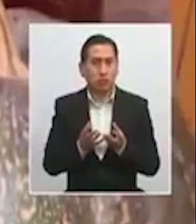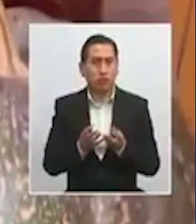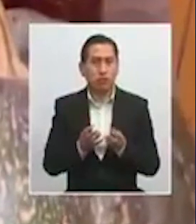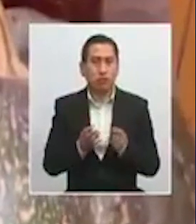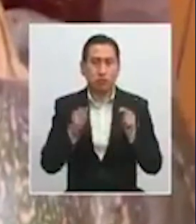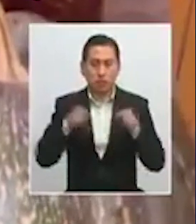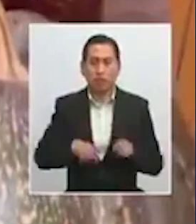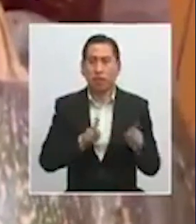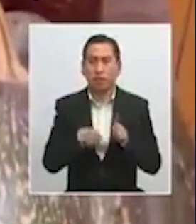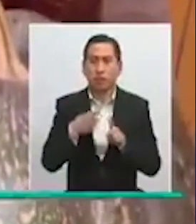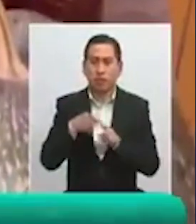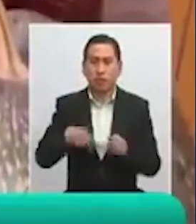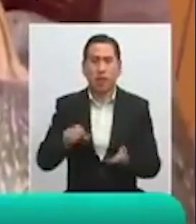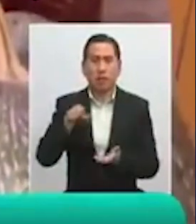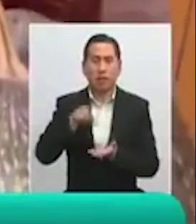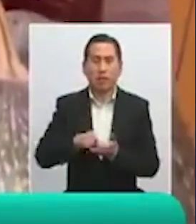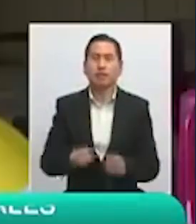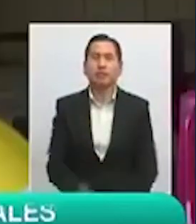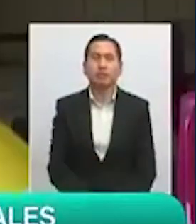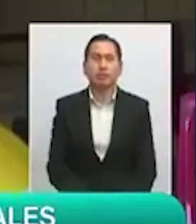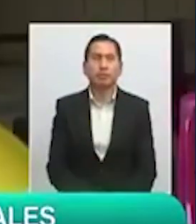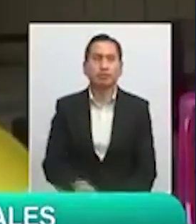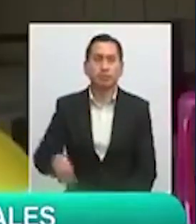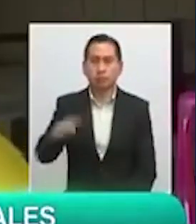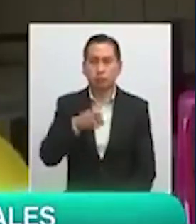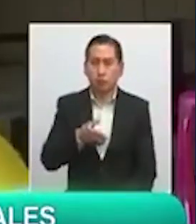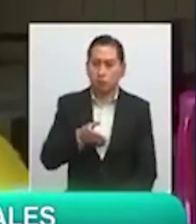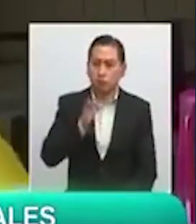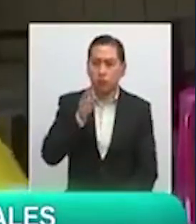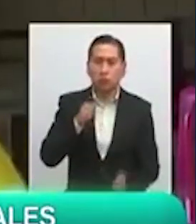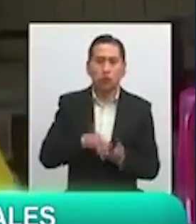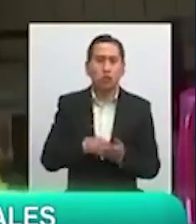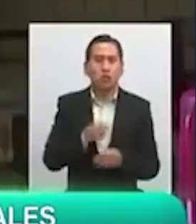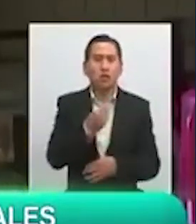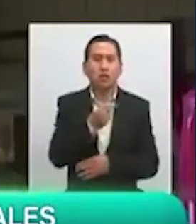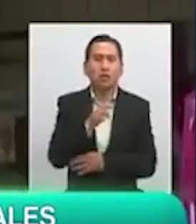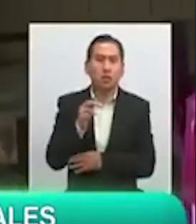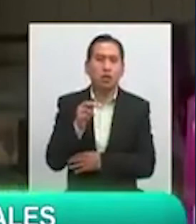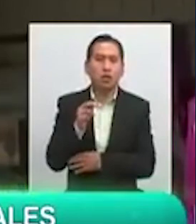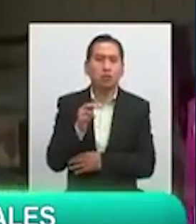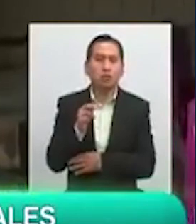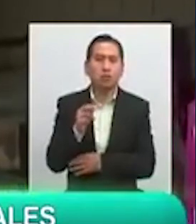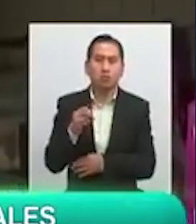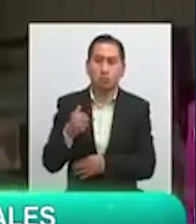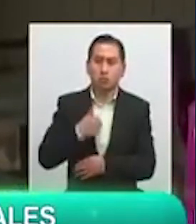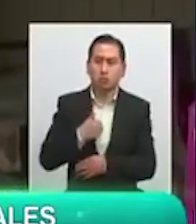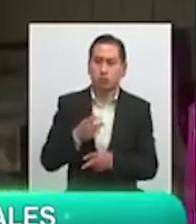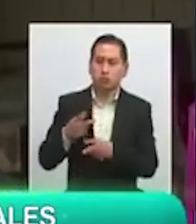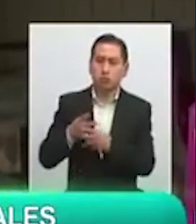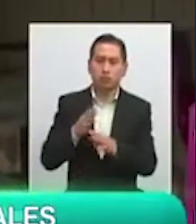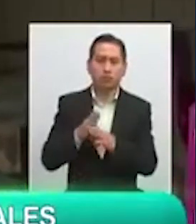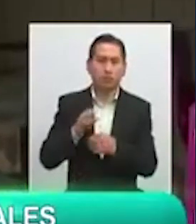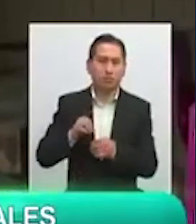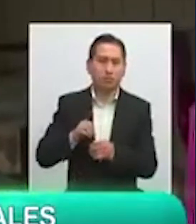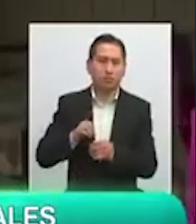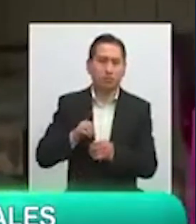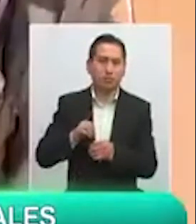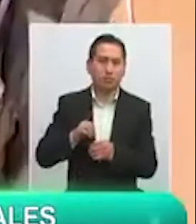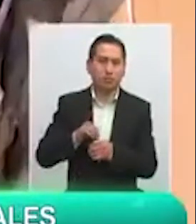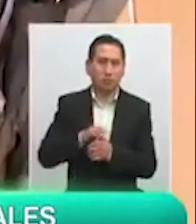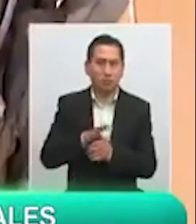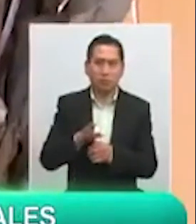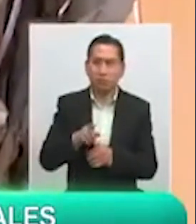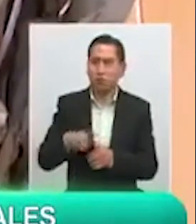nuestra capital. Tomando pues los remedios naturales para seguirme previniendo, ¿no?, el coronavirus que sigue a